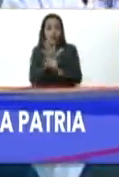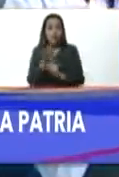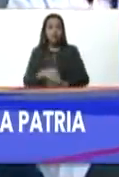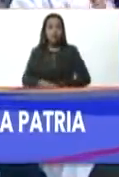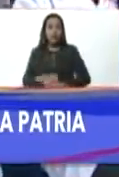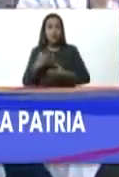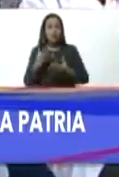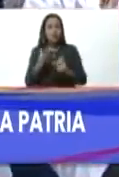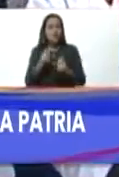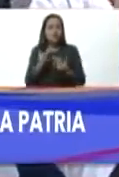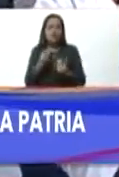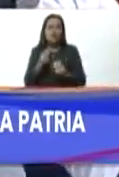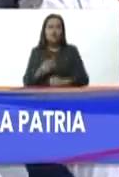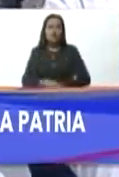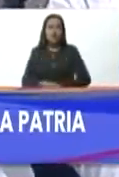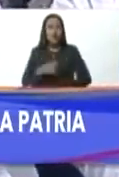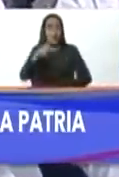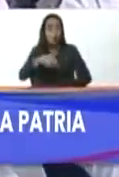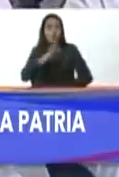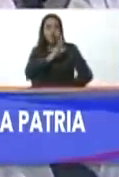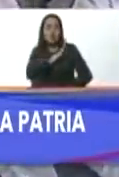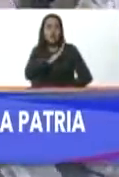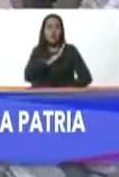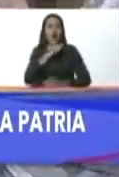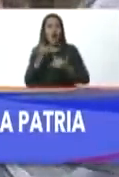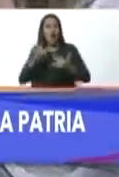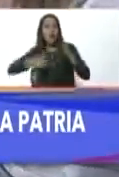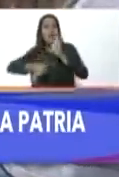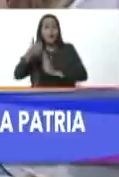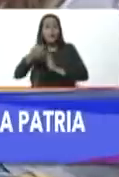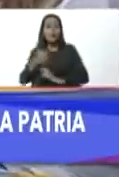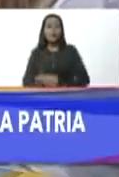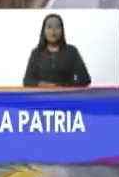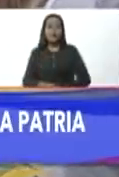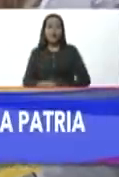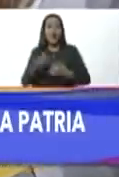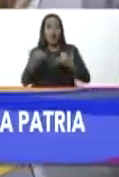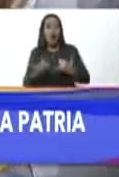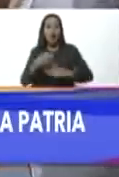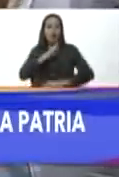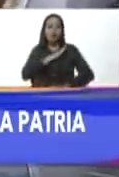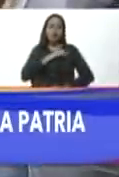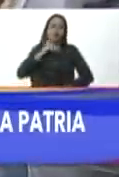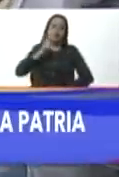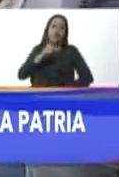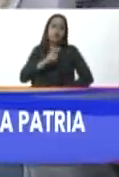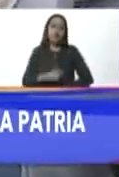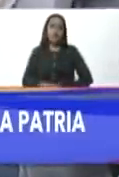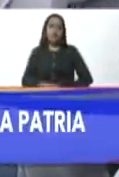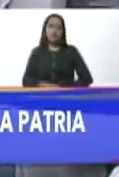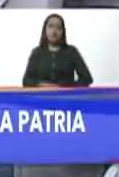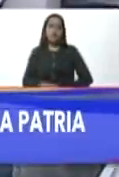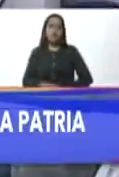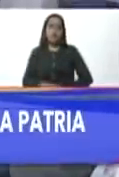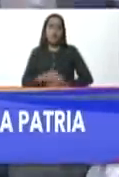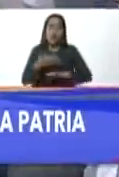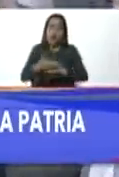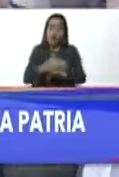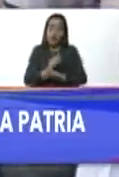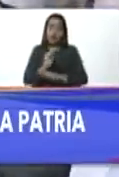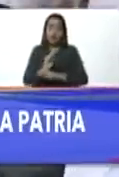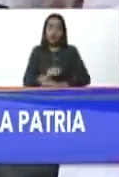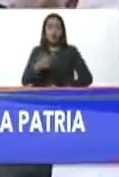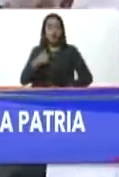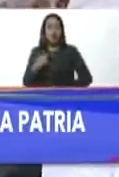mucho más allá de las que tenemos hoy, porque hoy tenemos las necesarias para esta etapa. Yo di la